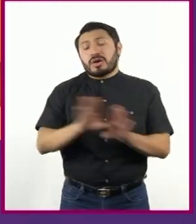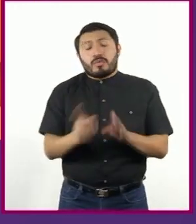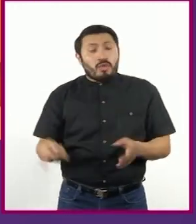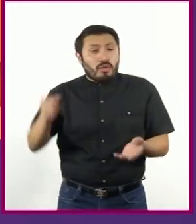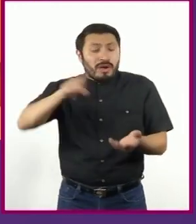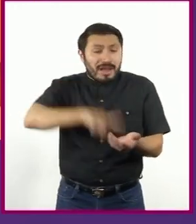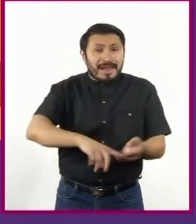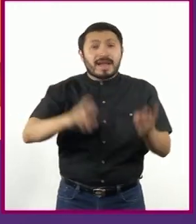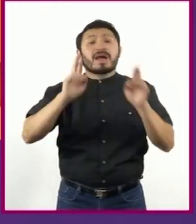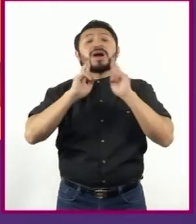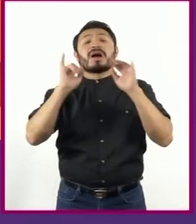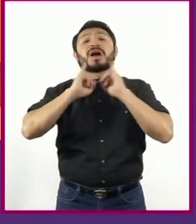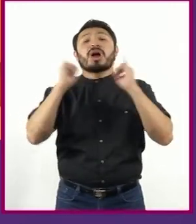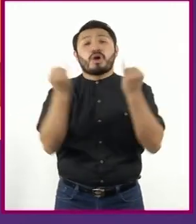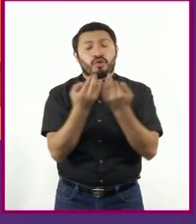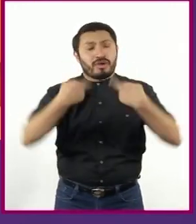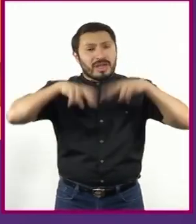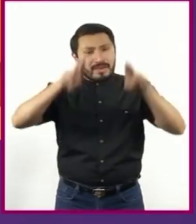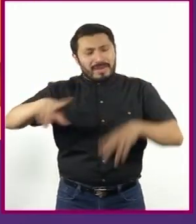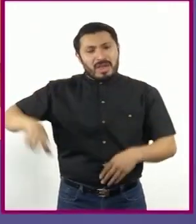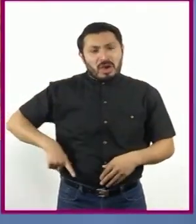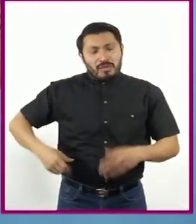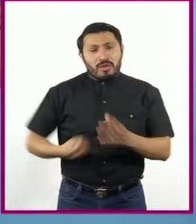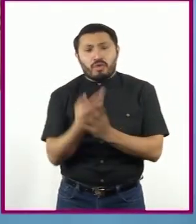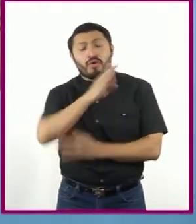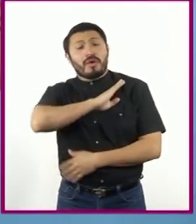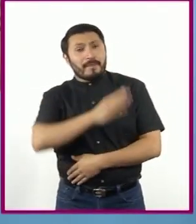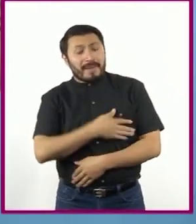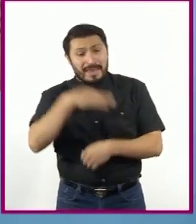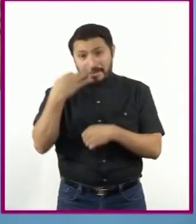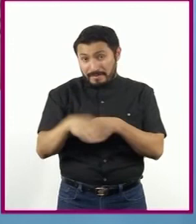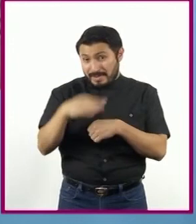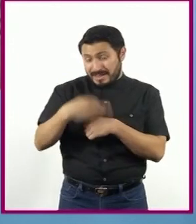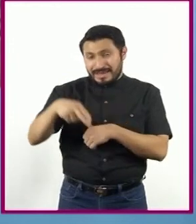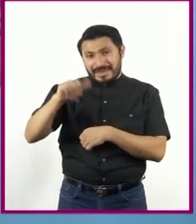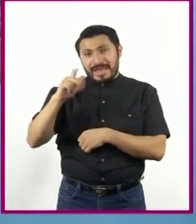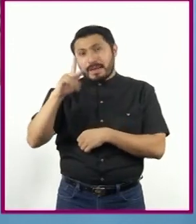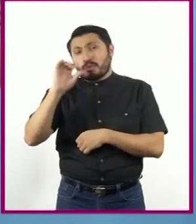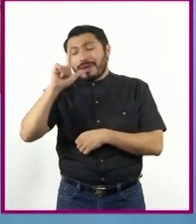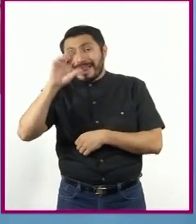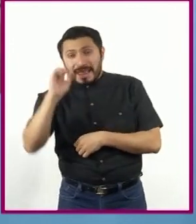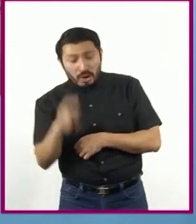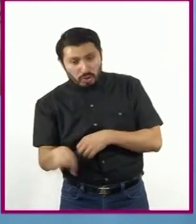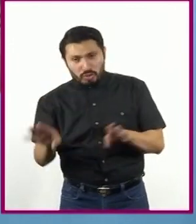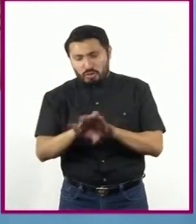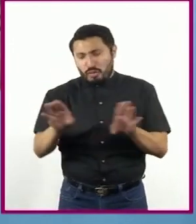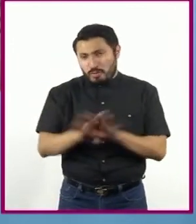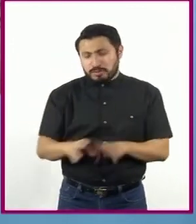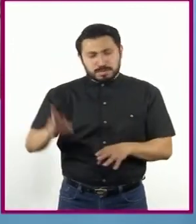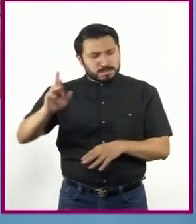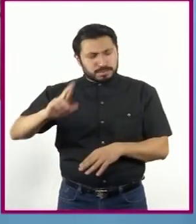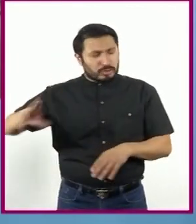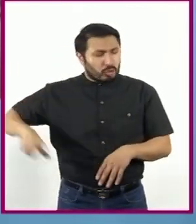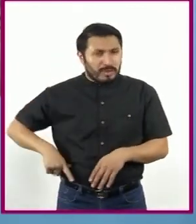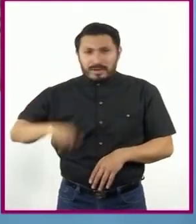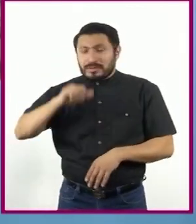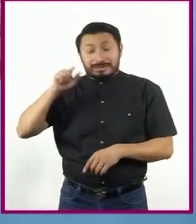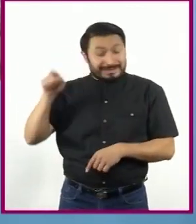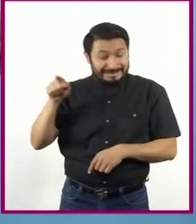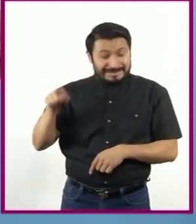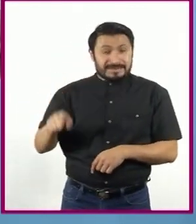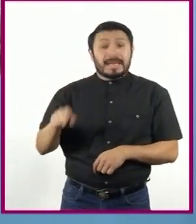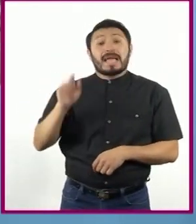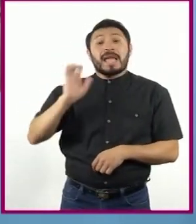que gobernara Nueva España, mientras Napoleón usurpara el trono español. Argumentaba que, en ausencia del